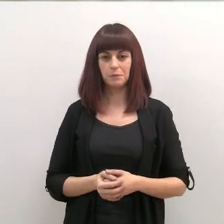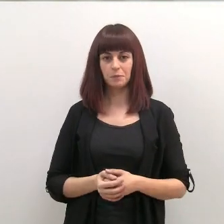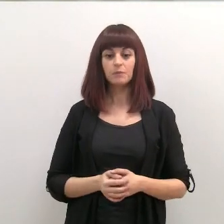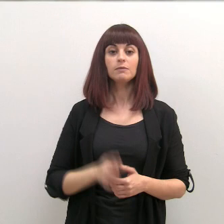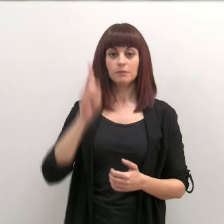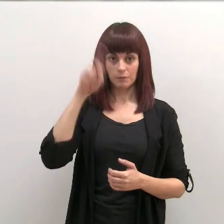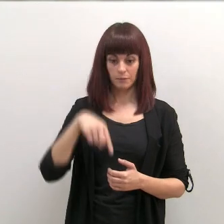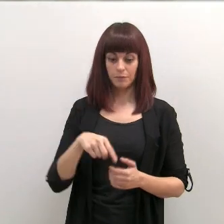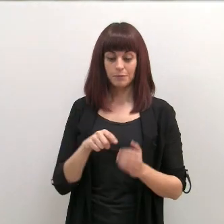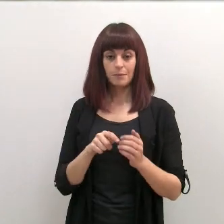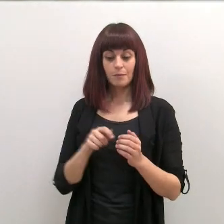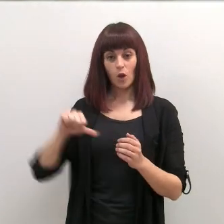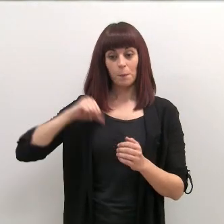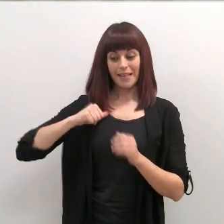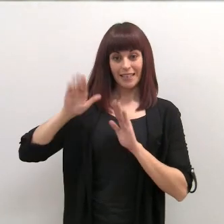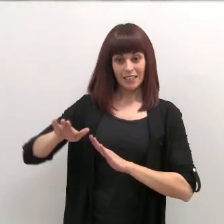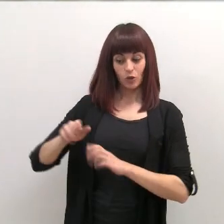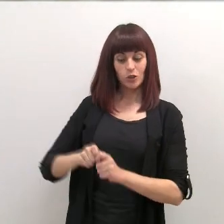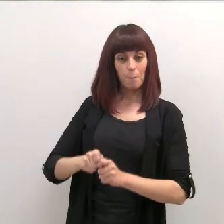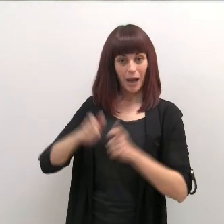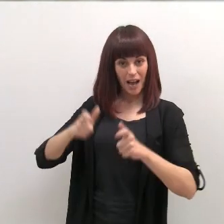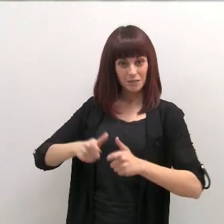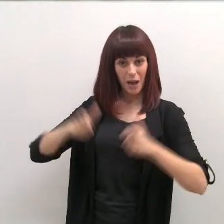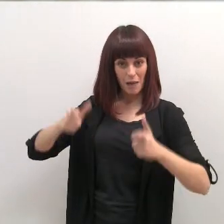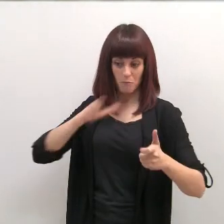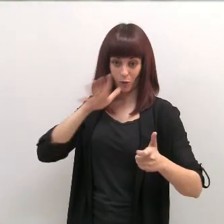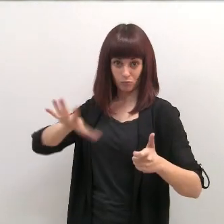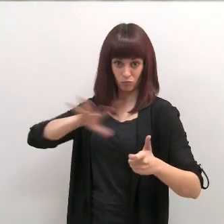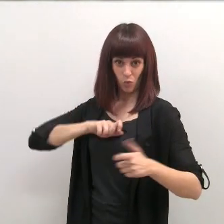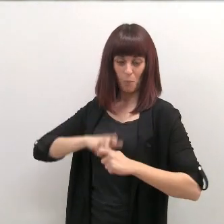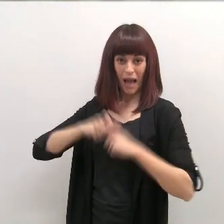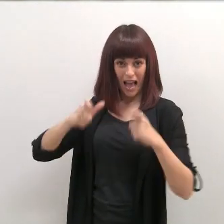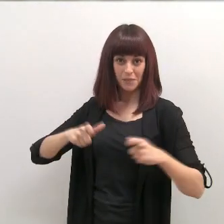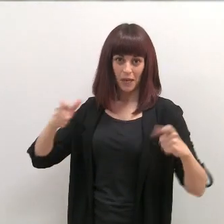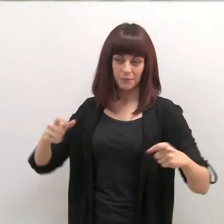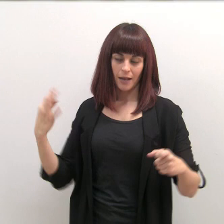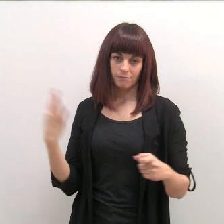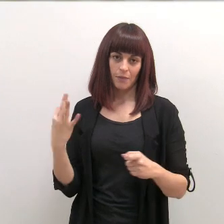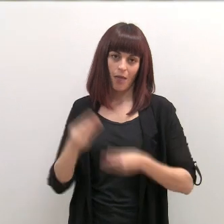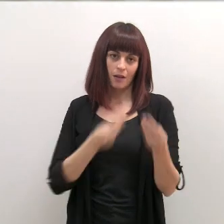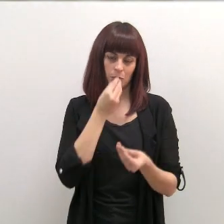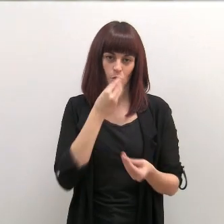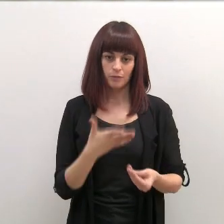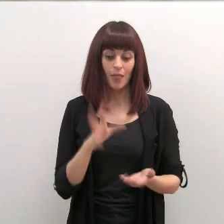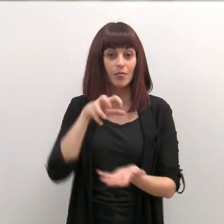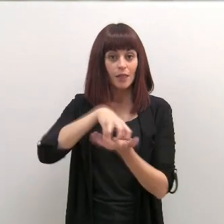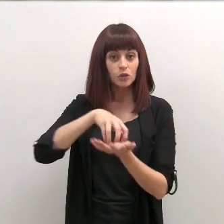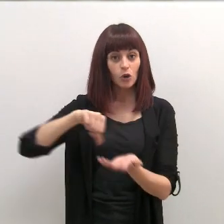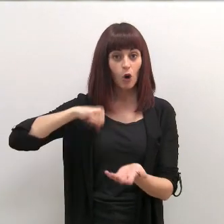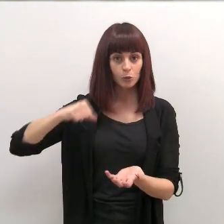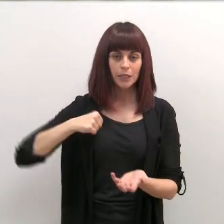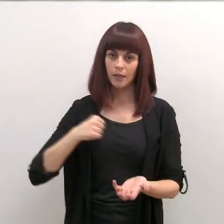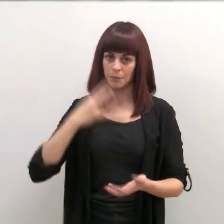el incremento de ingresos con motivo del aumento de contagios que se han registrado. Nuestros centros hospitalarios